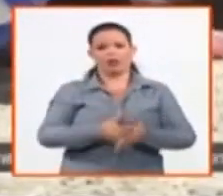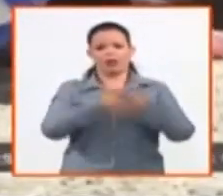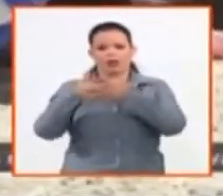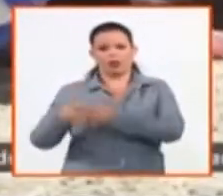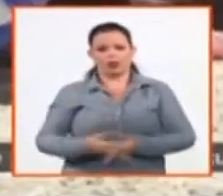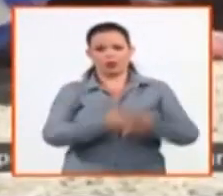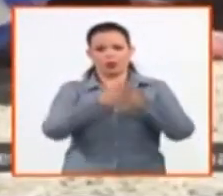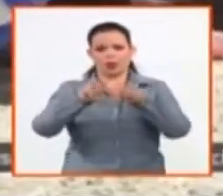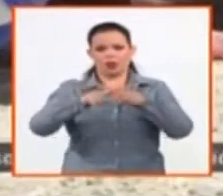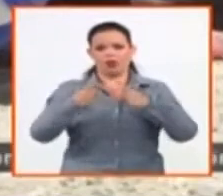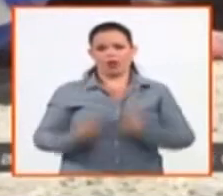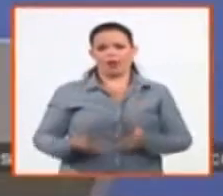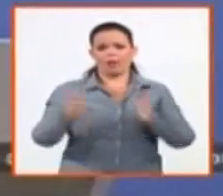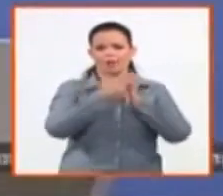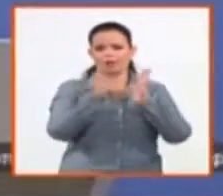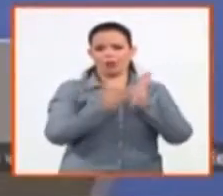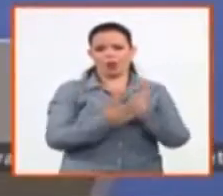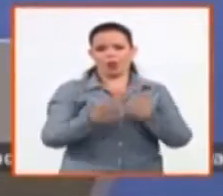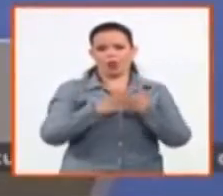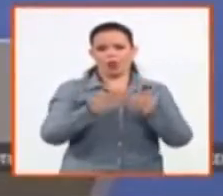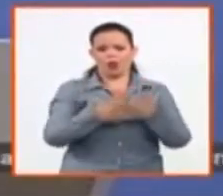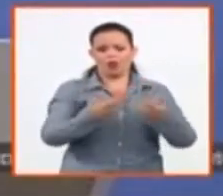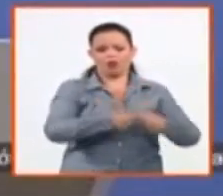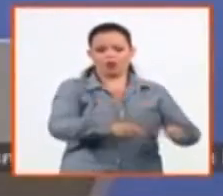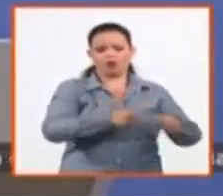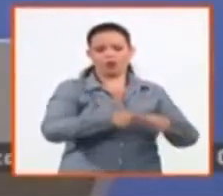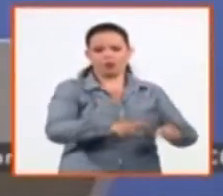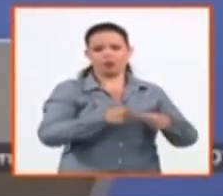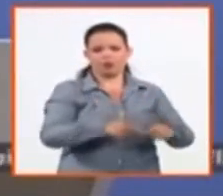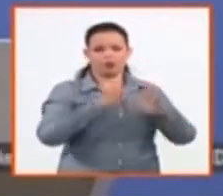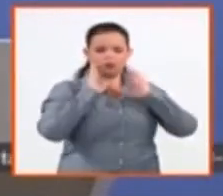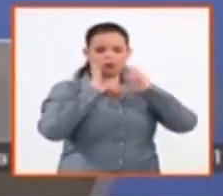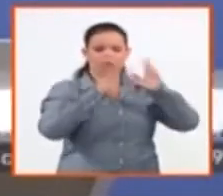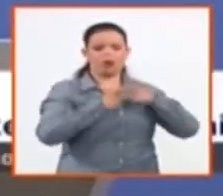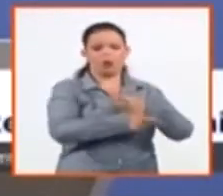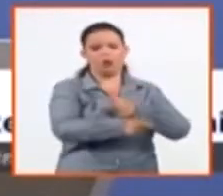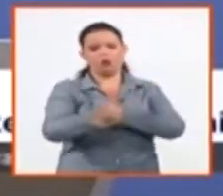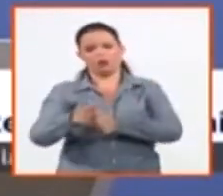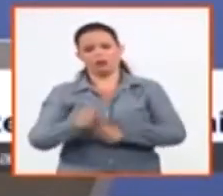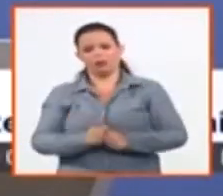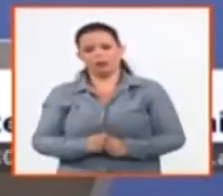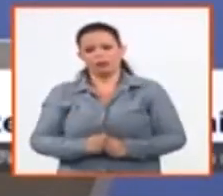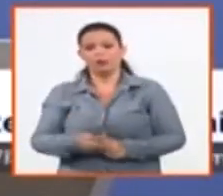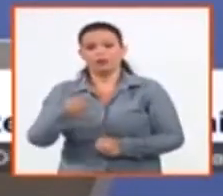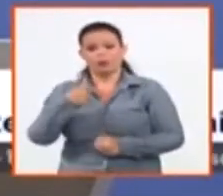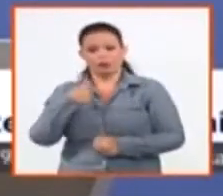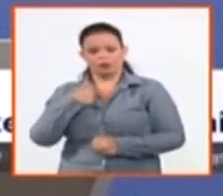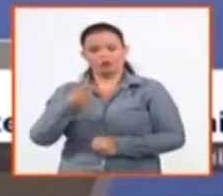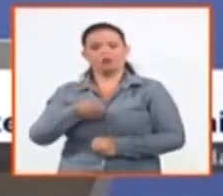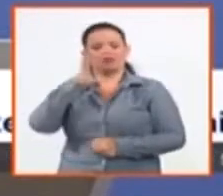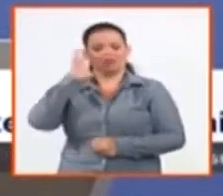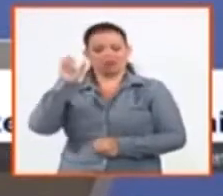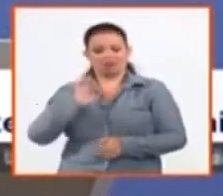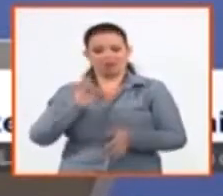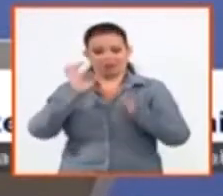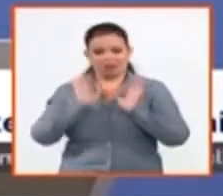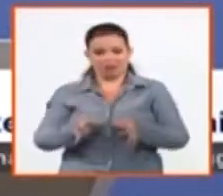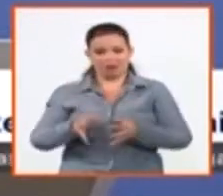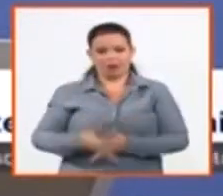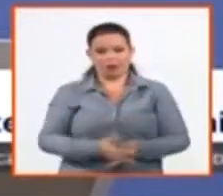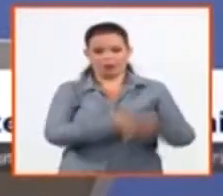en Afganistán. Me he dado cuenta de que el presidente Biden dijo que el objetivo de Estados Unidos en Afganistán no es